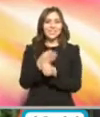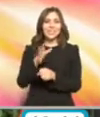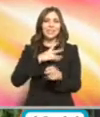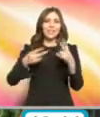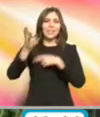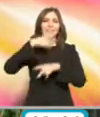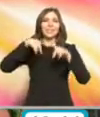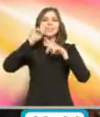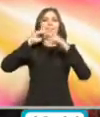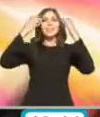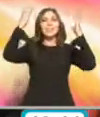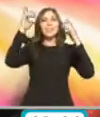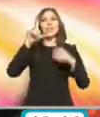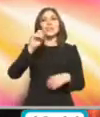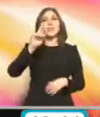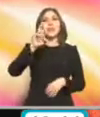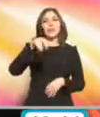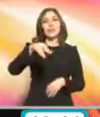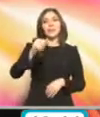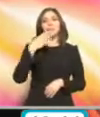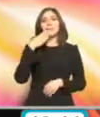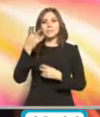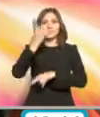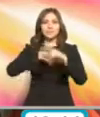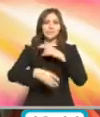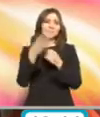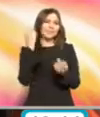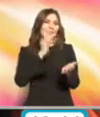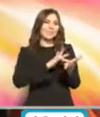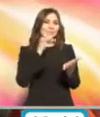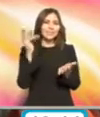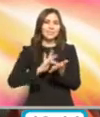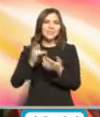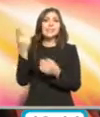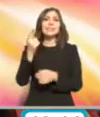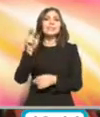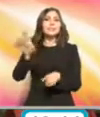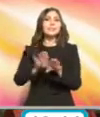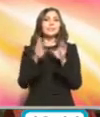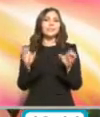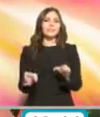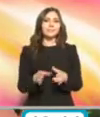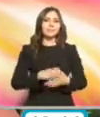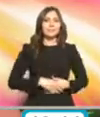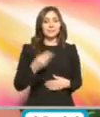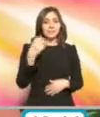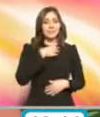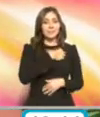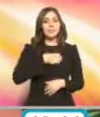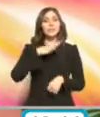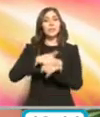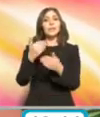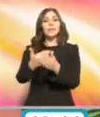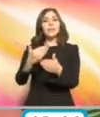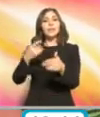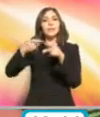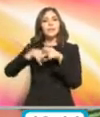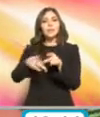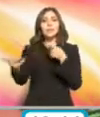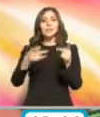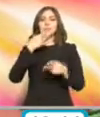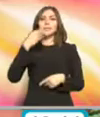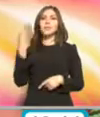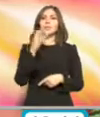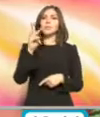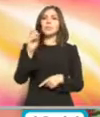nuestra chef Lorena. Bienvenida, chef. Gracias, Lili. Muchas gracias. ¿Tú qué tal? ¿Cómo estás? Bien contenta porque, espérame, pero antes de que empecemos a preparar este delicioso